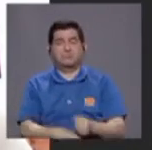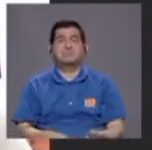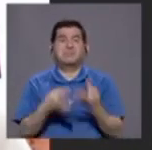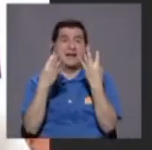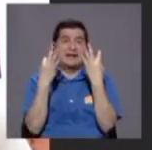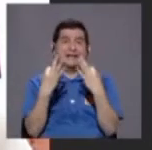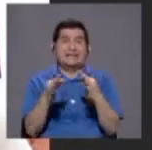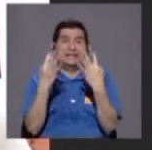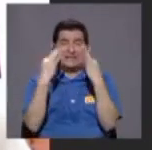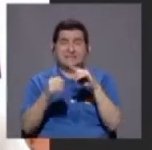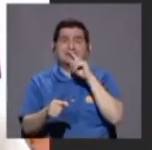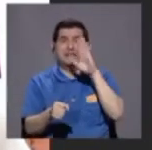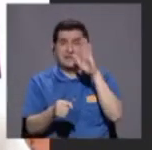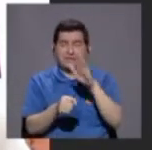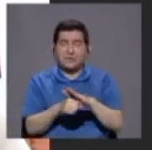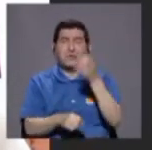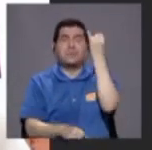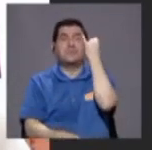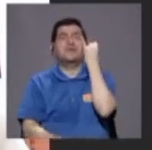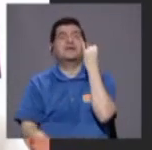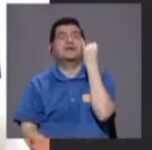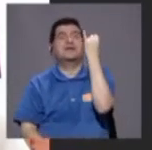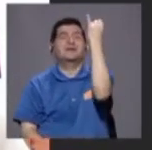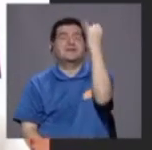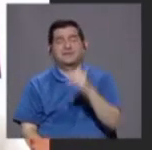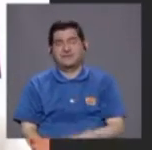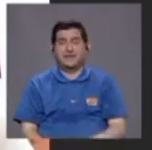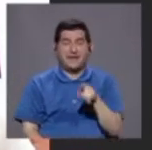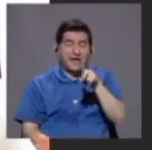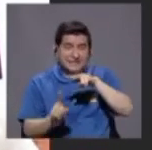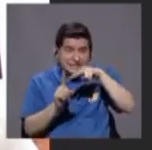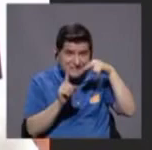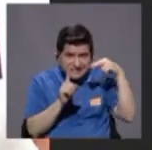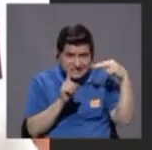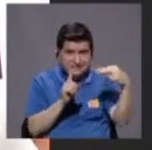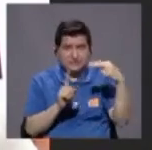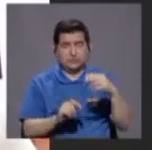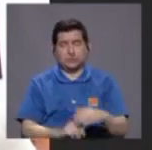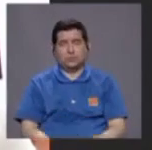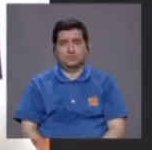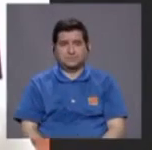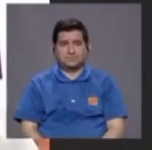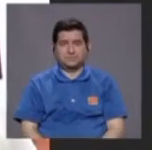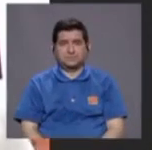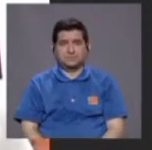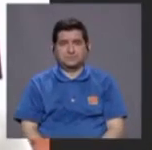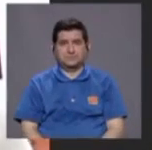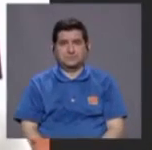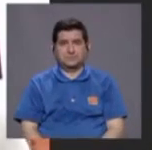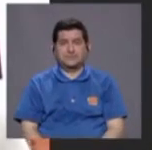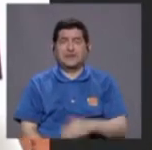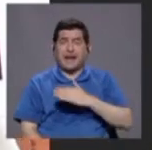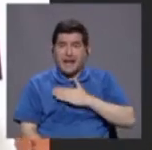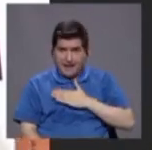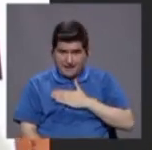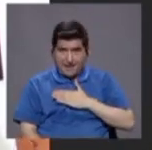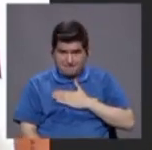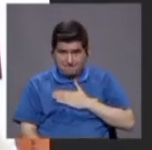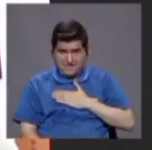lograr esos ideales, ¿sí? Esas visiones. Y eso a